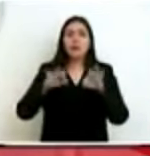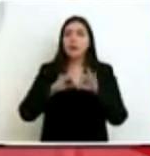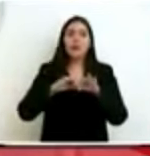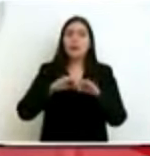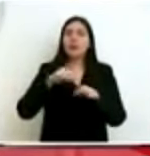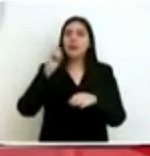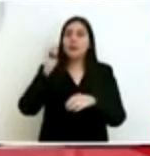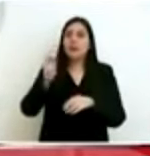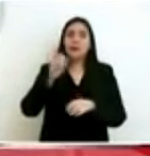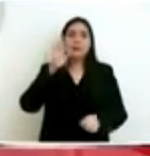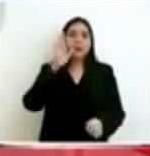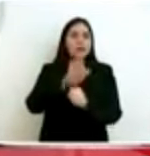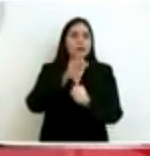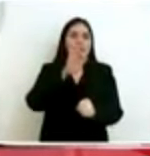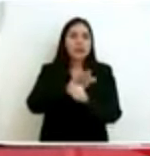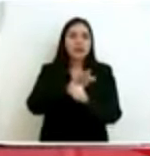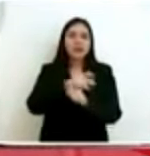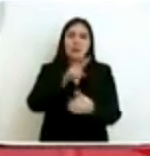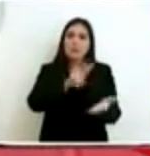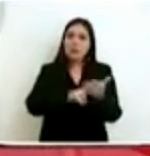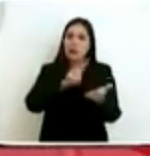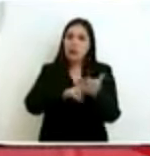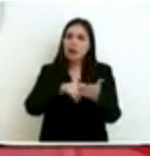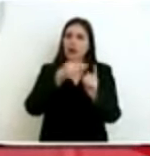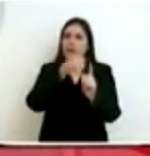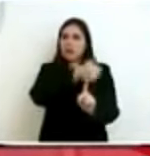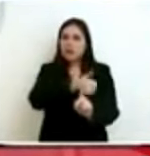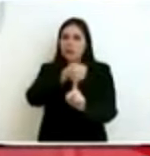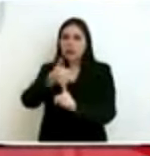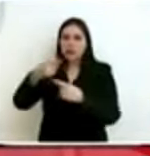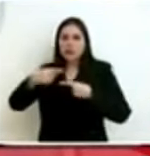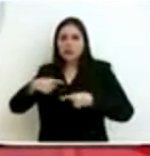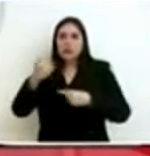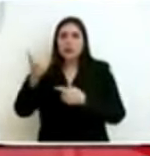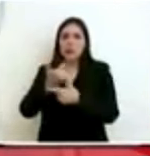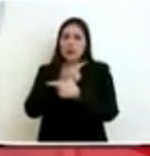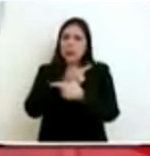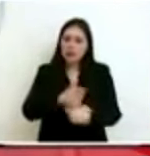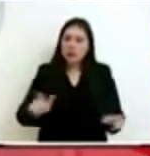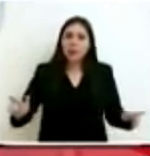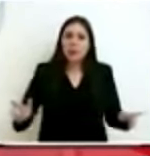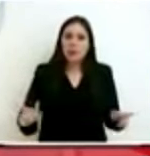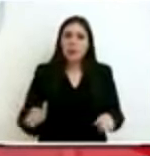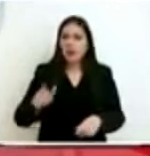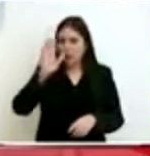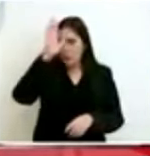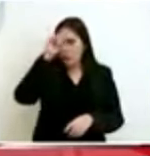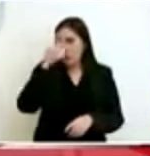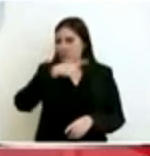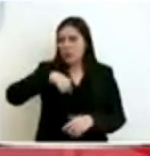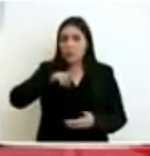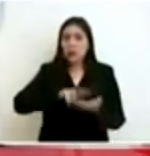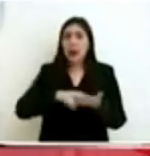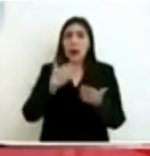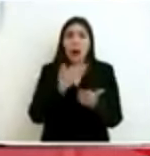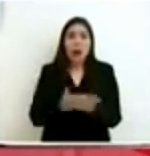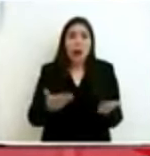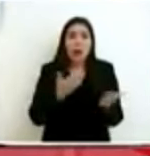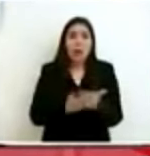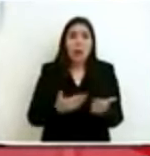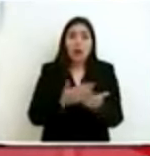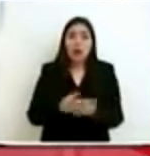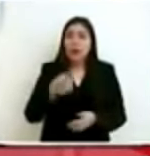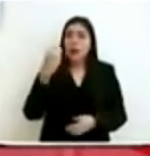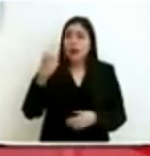y vivir en congruencia con nuestros principios. Por eso no puedo aceptar que se me quiera imponer